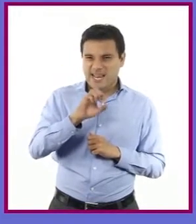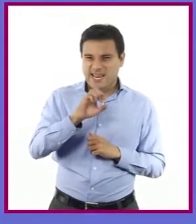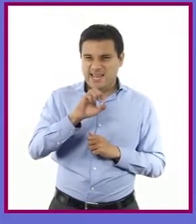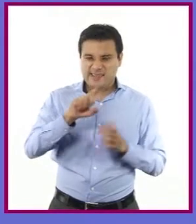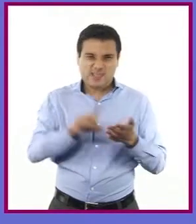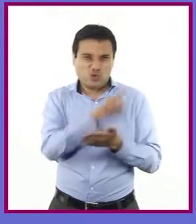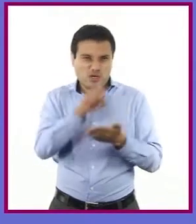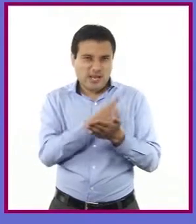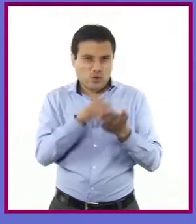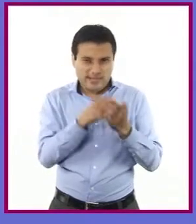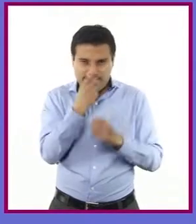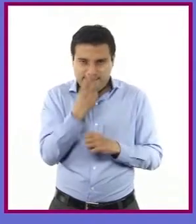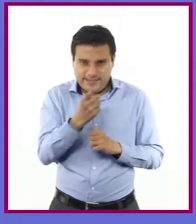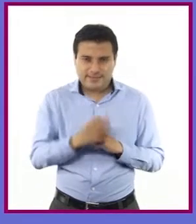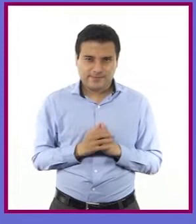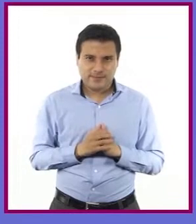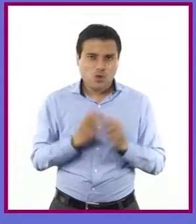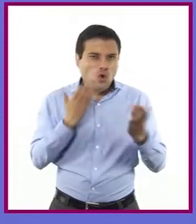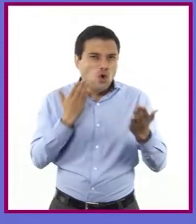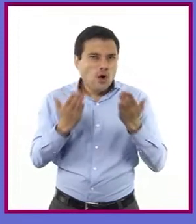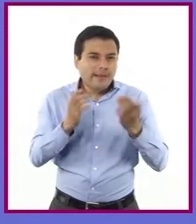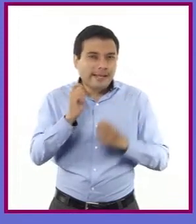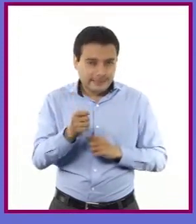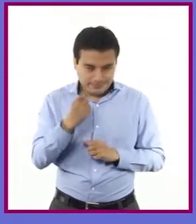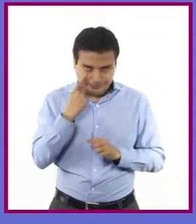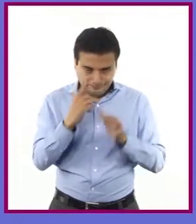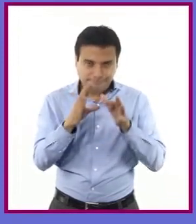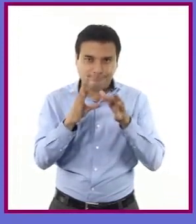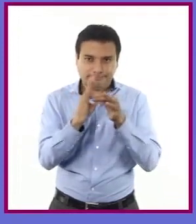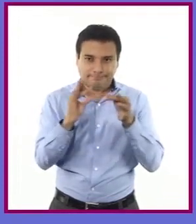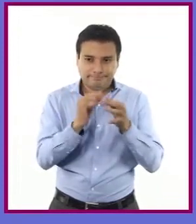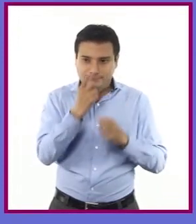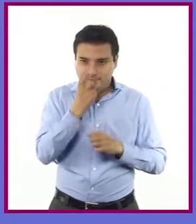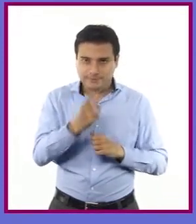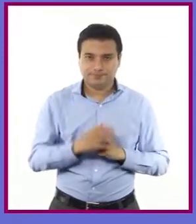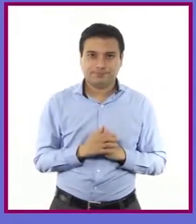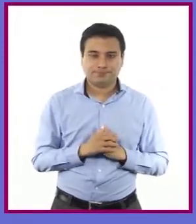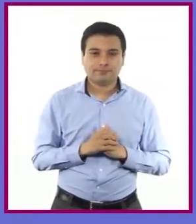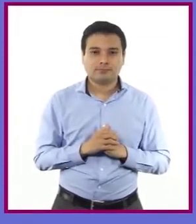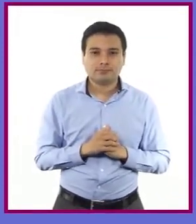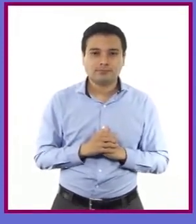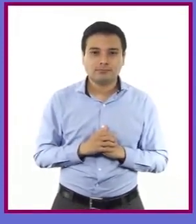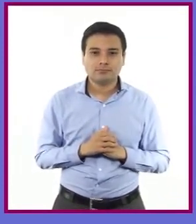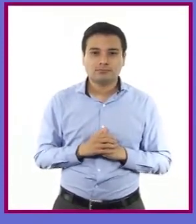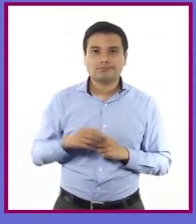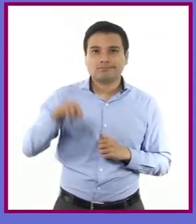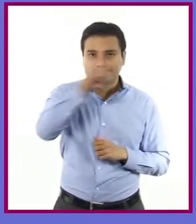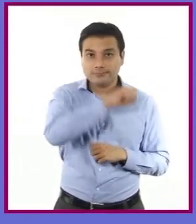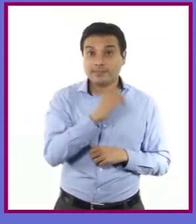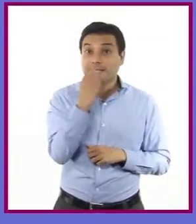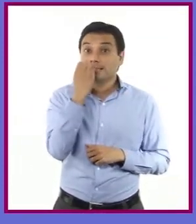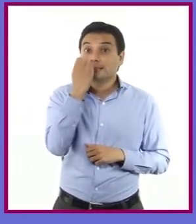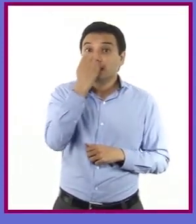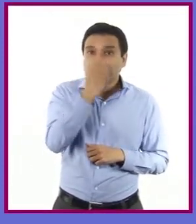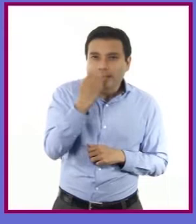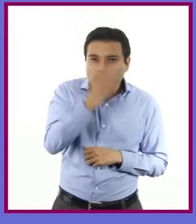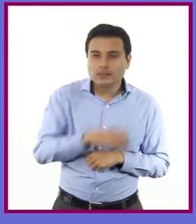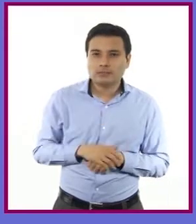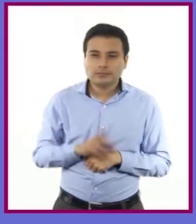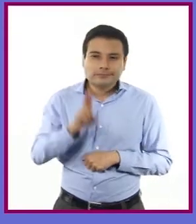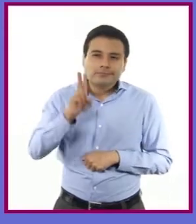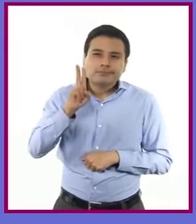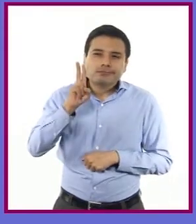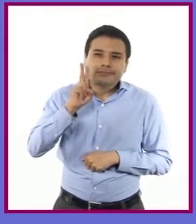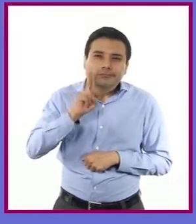plantea sobre la palabra comparar. Dice, trata de examinar, comprobar,